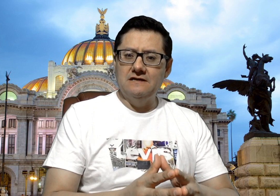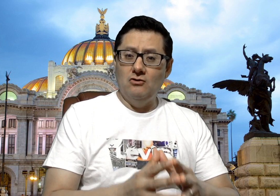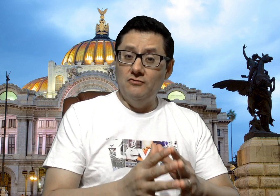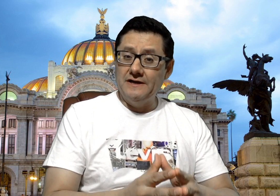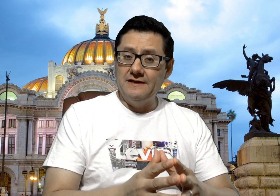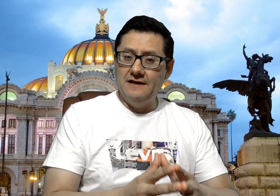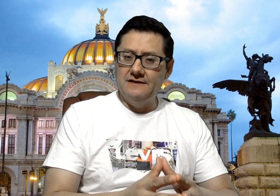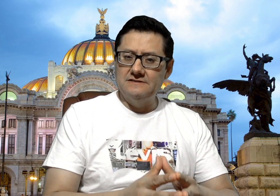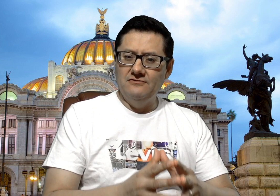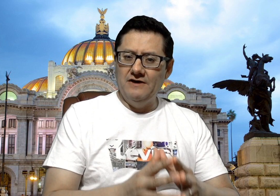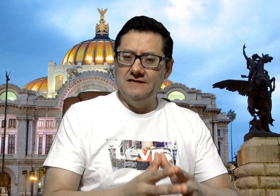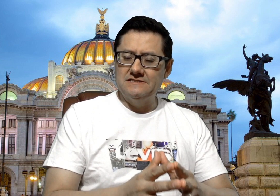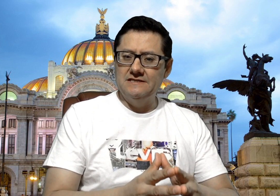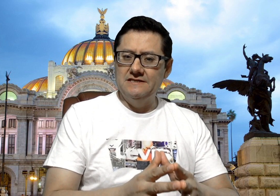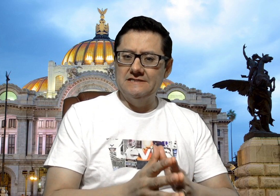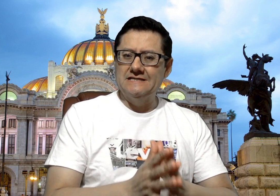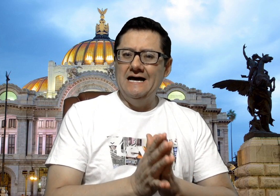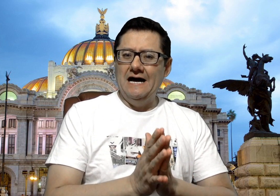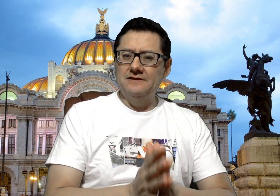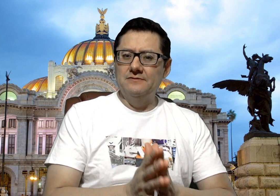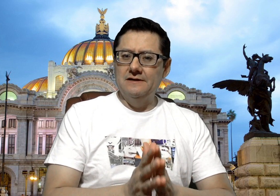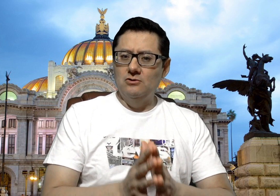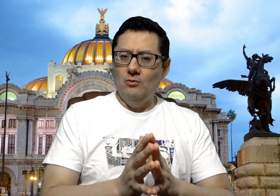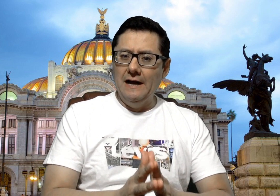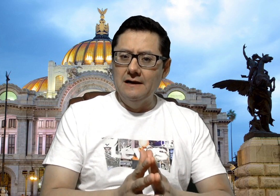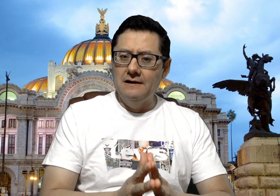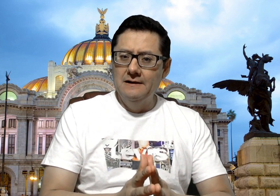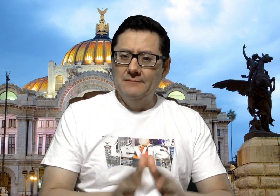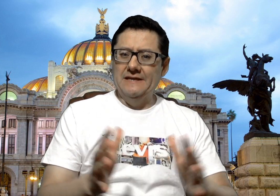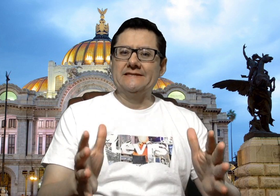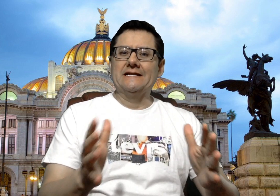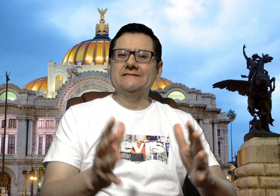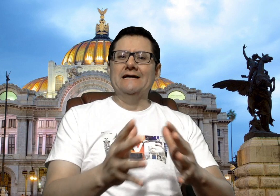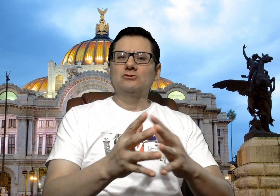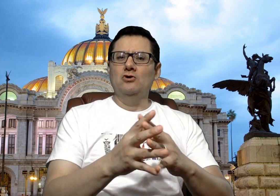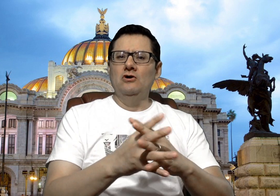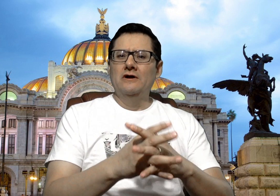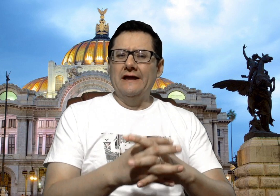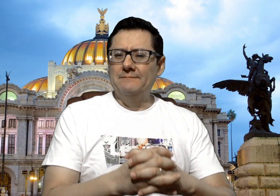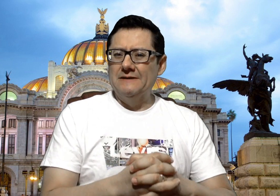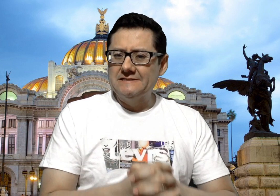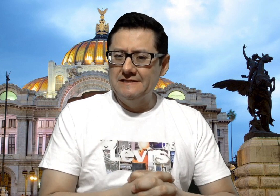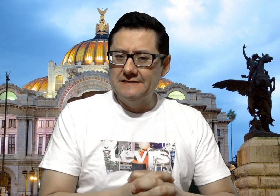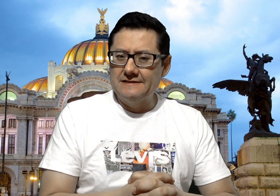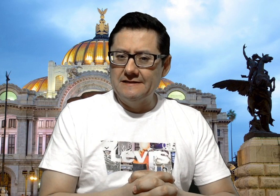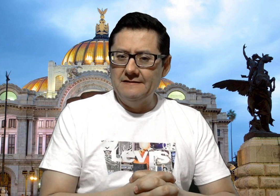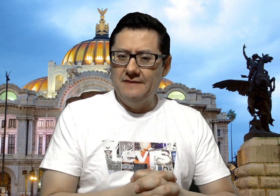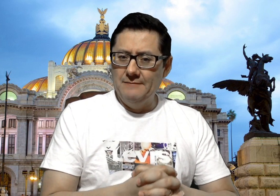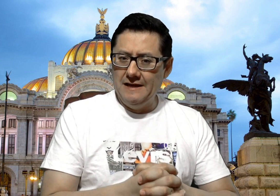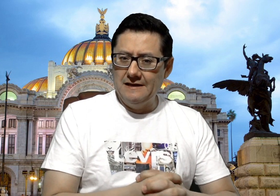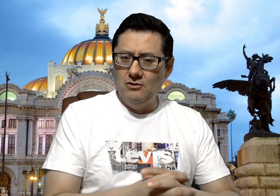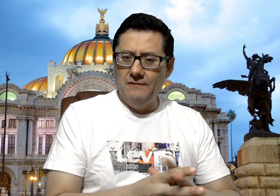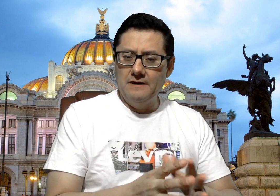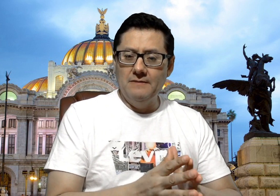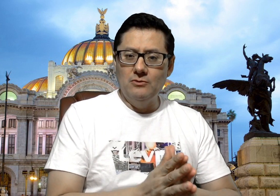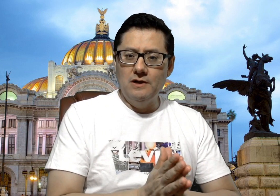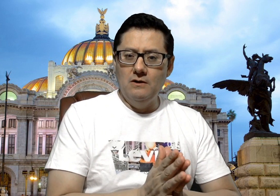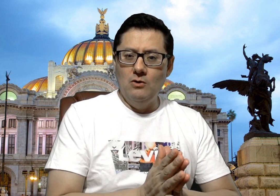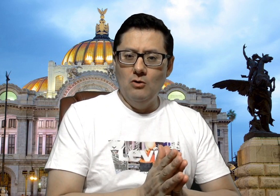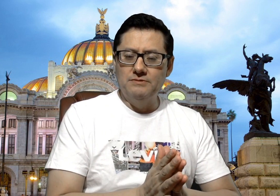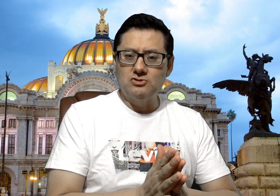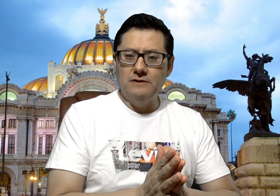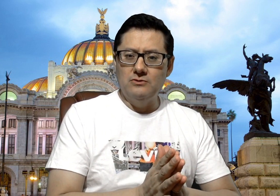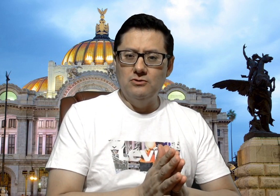personas contagiadas y fallecidas a nivel global. Mientras tanto, el presidente de México, Andrés